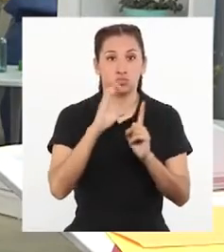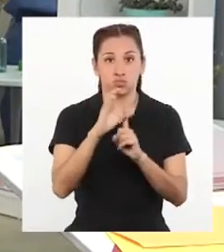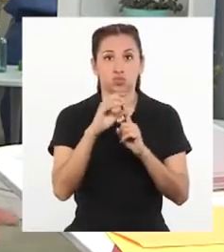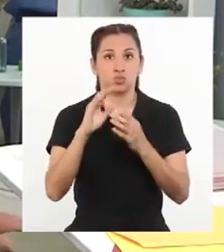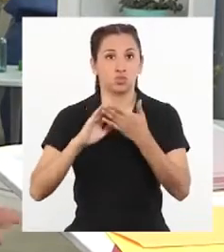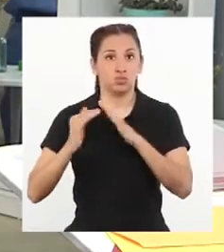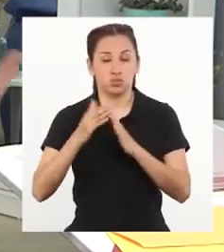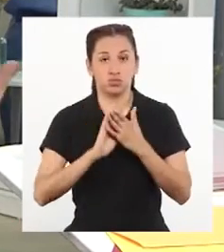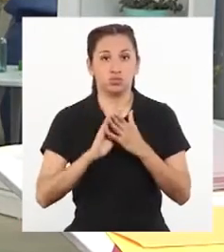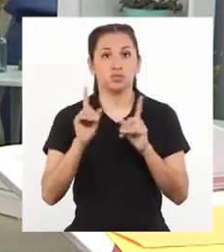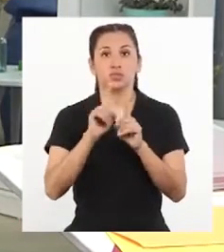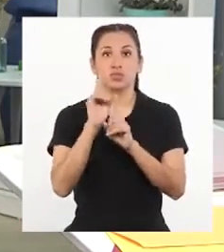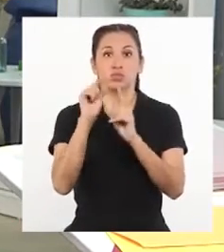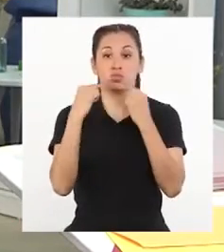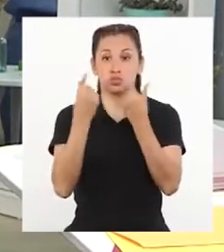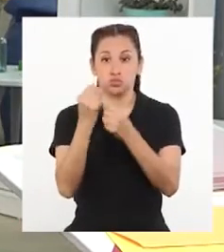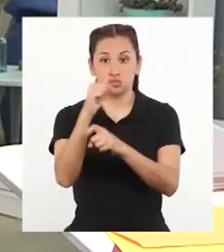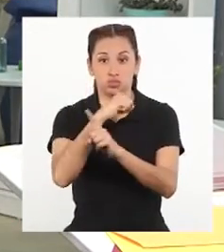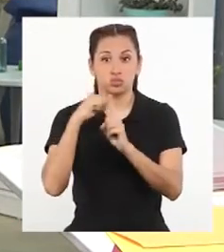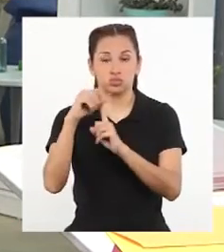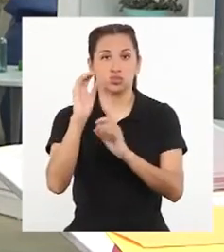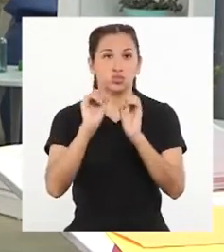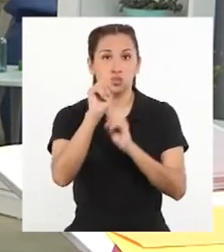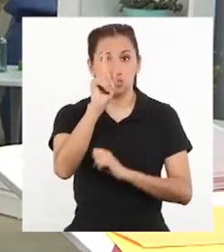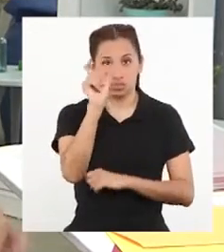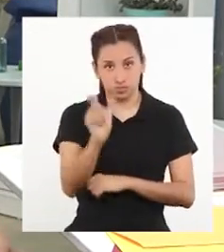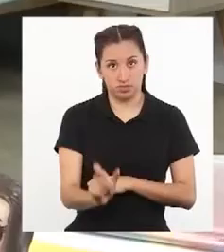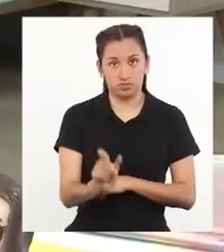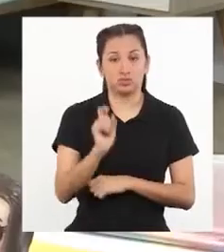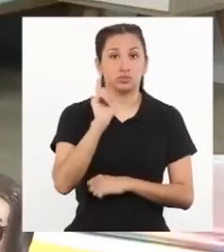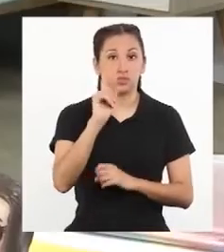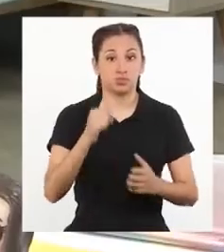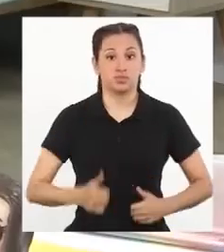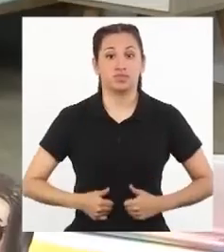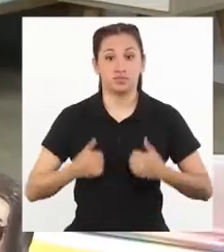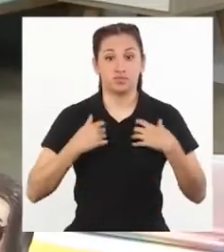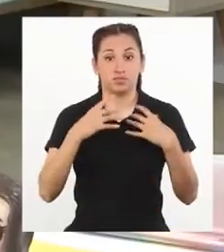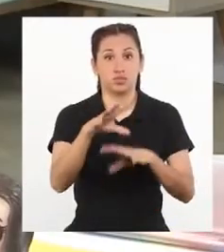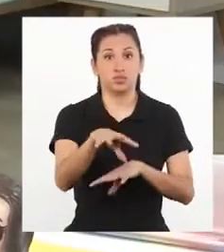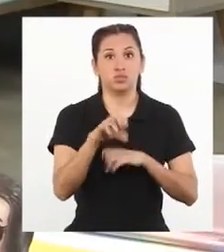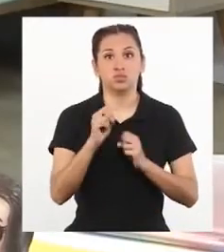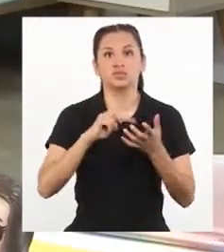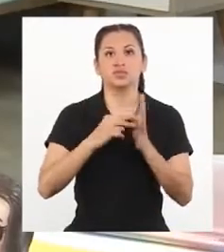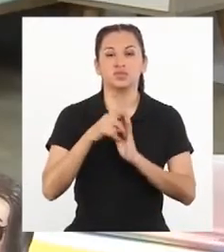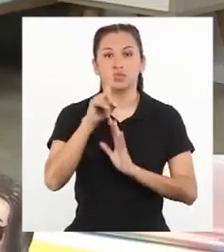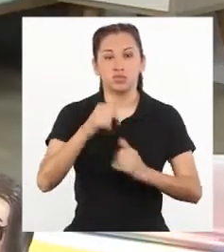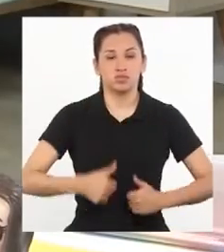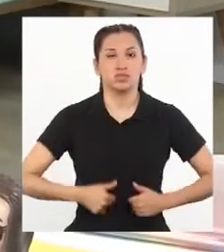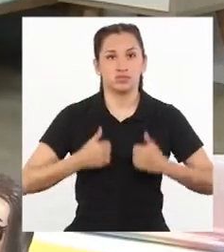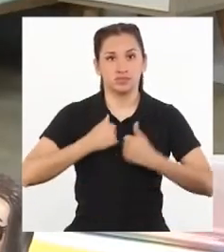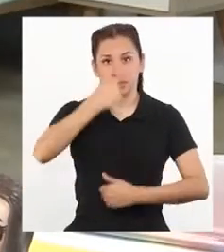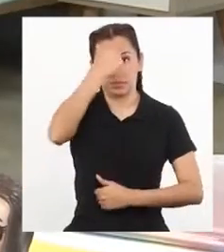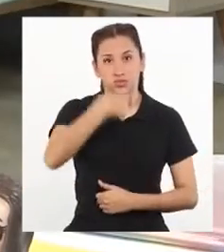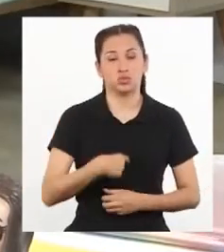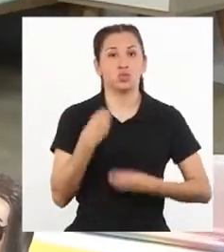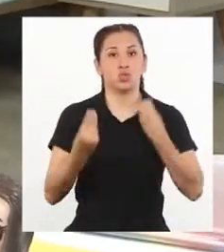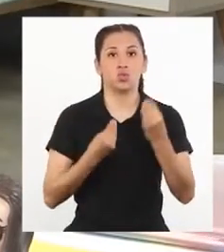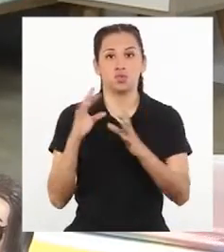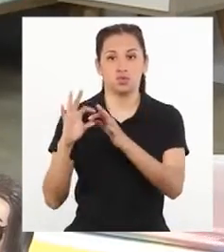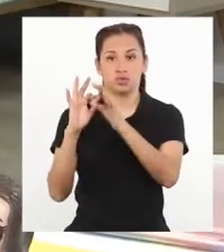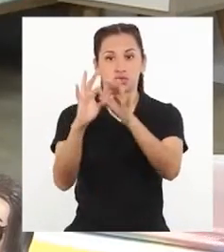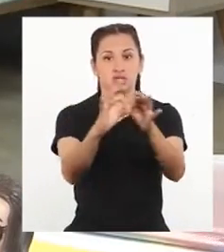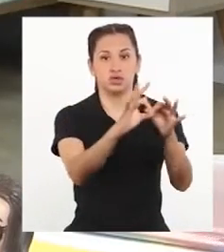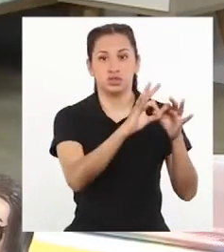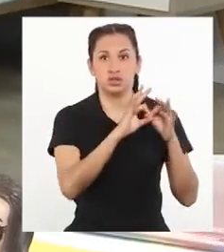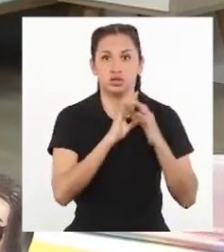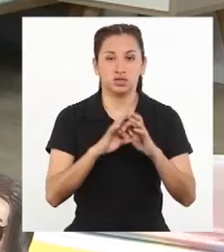pueblo, grupo social, familia e incluso un individuo. El estilo de vida es la forma de vivir de las personas y cómo